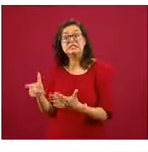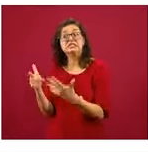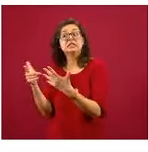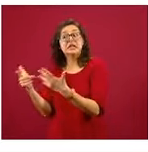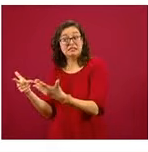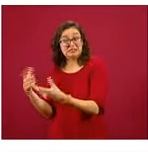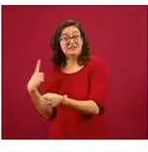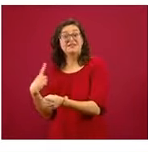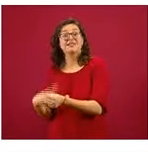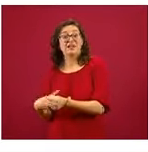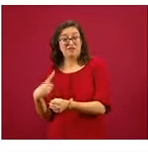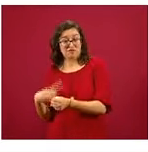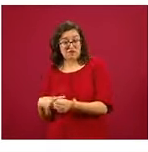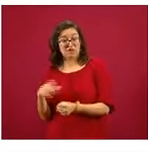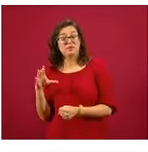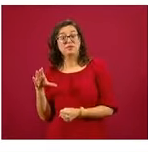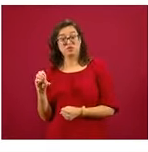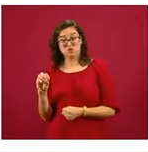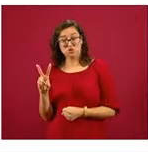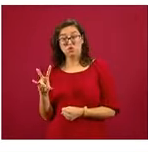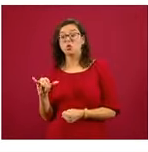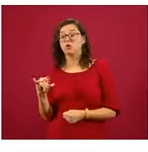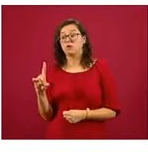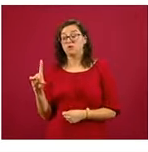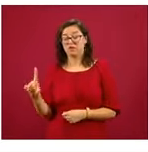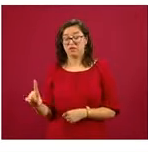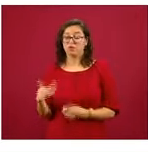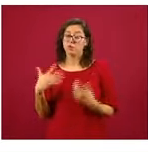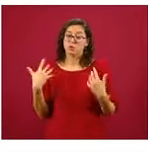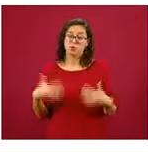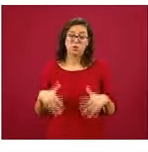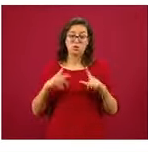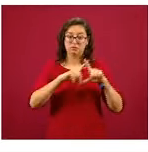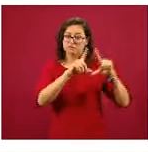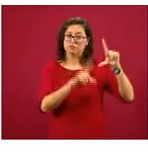por encima de la media nacional que veíamos al principio.